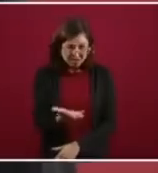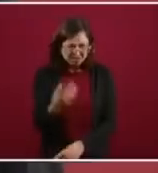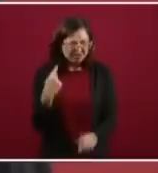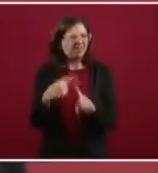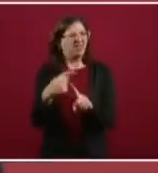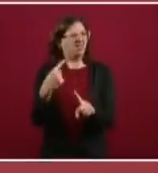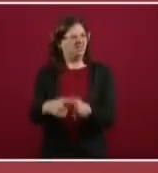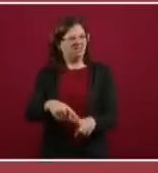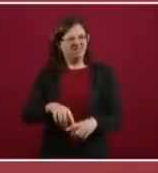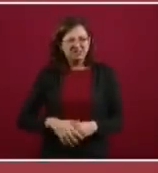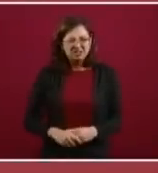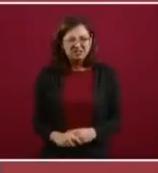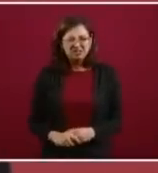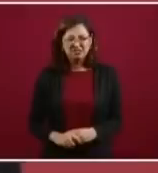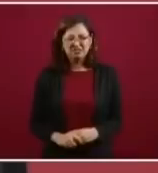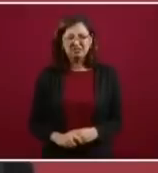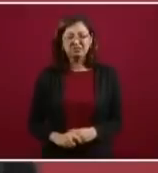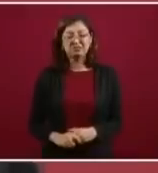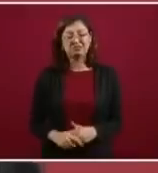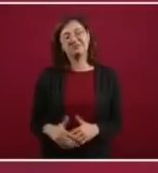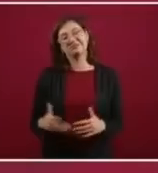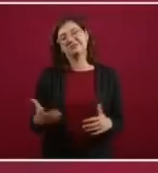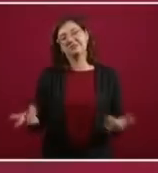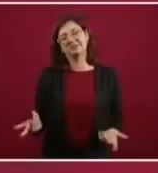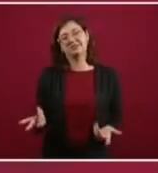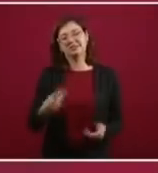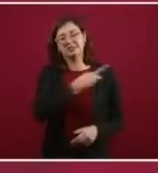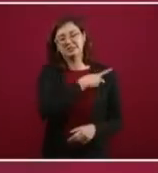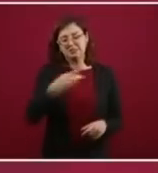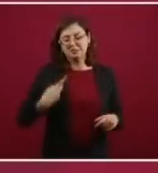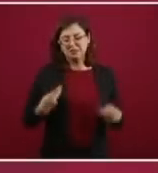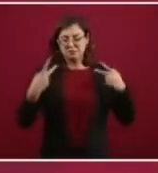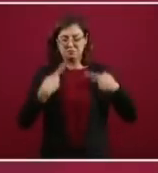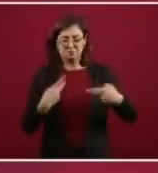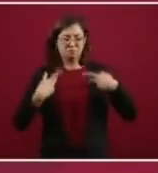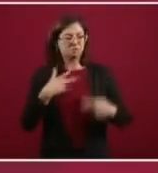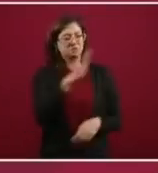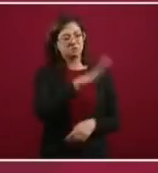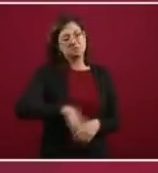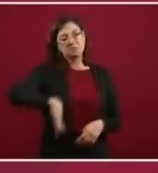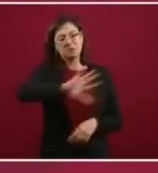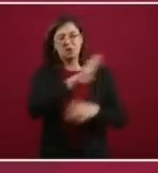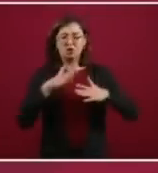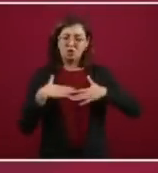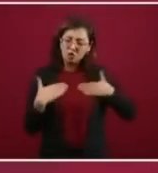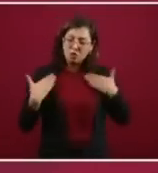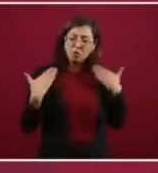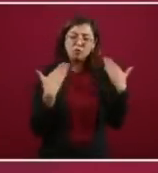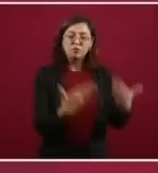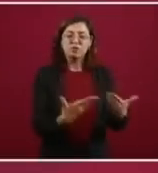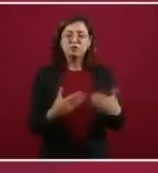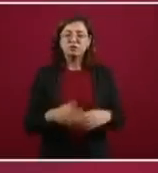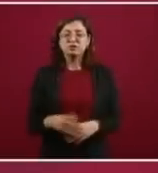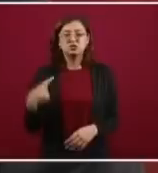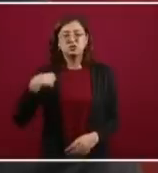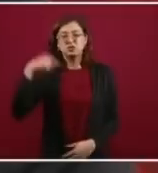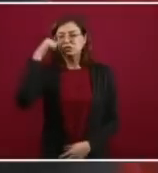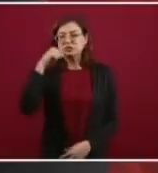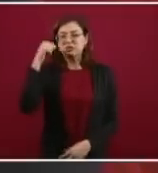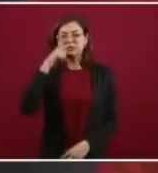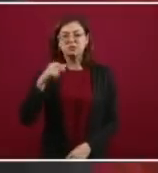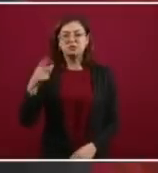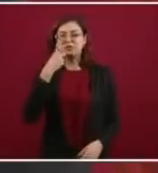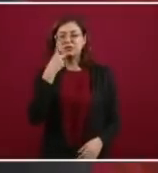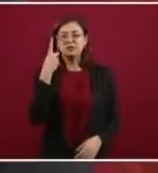Entonces, hay que tenerle mucha confianza a la gente, al pueblo. Siempre digo, el pueblo no